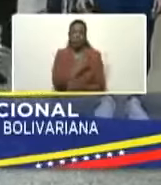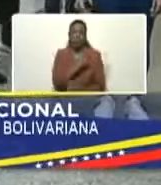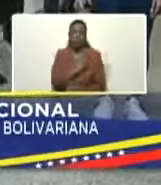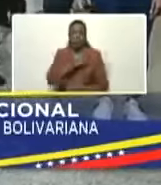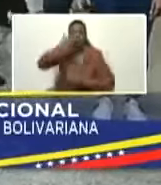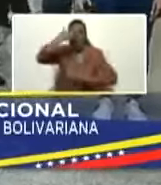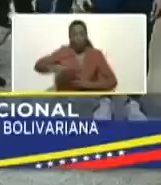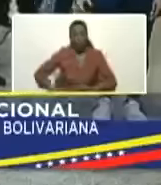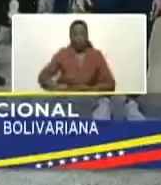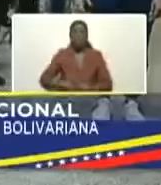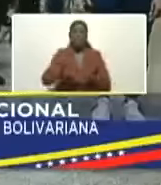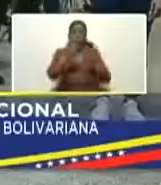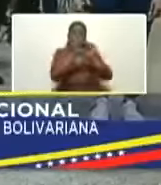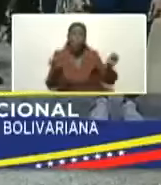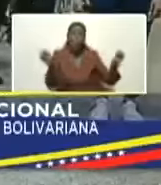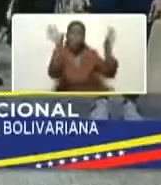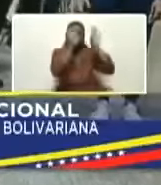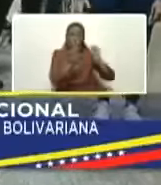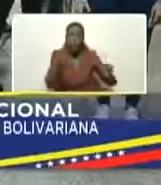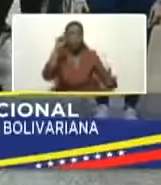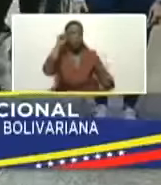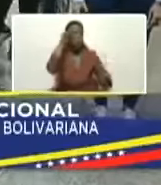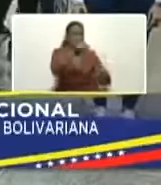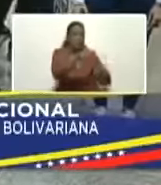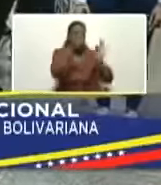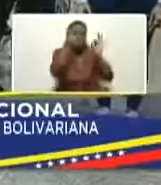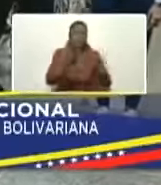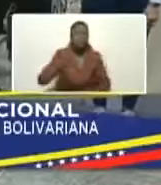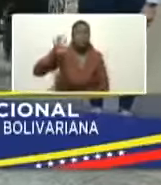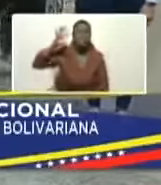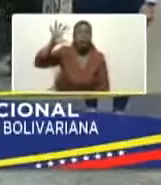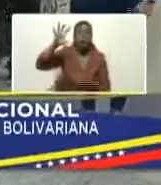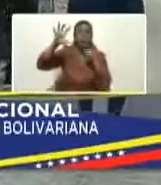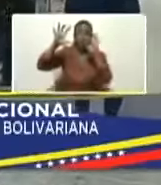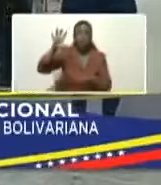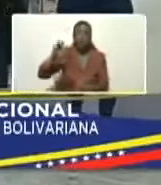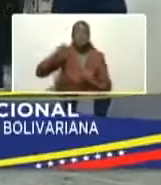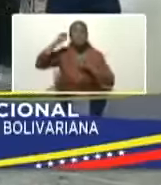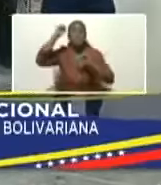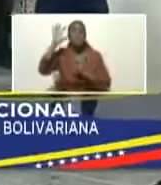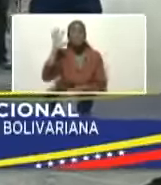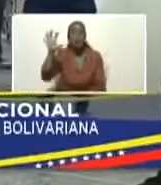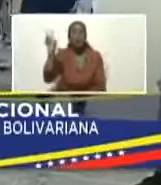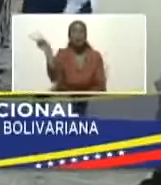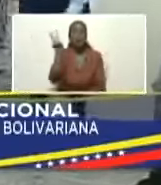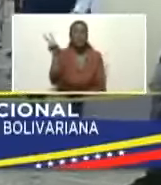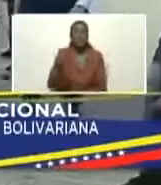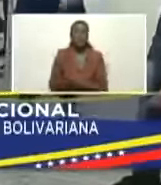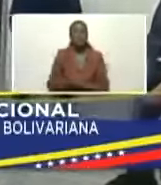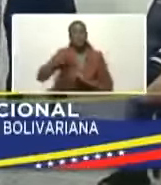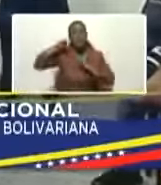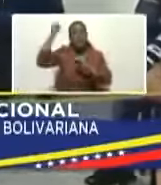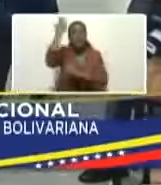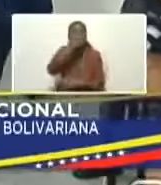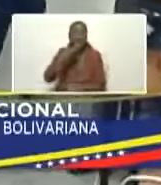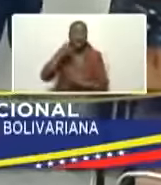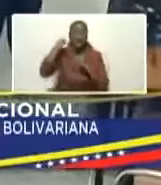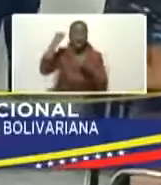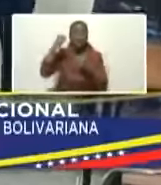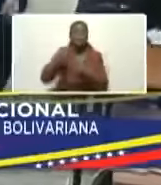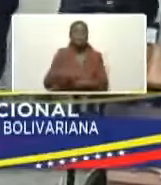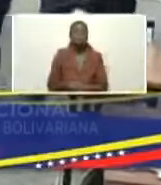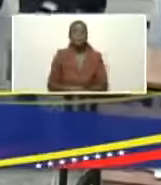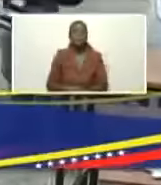Educación, educación y más educación para tener patria. ¡Que viva la patria! ¡Que viva! ¡Que viva la juventud! ¡Que